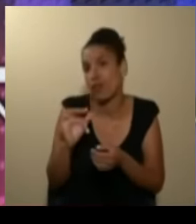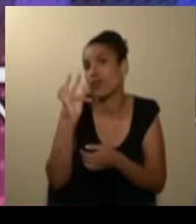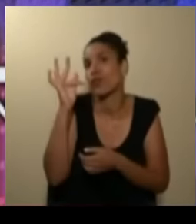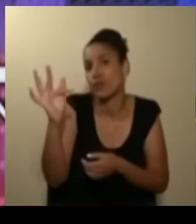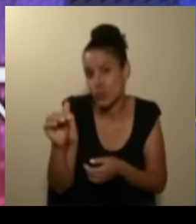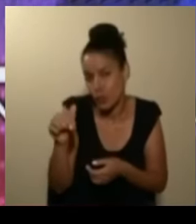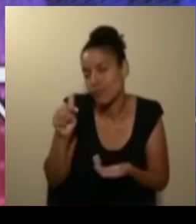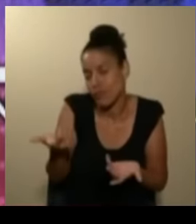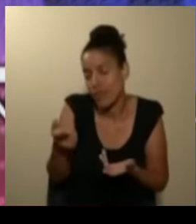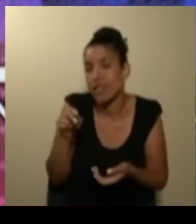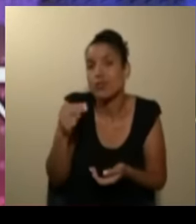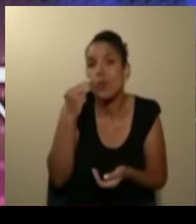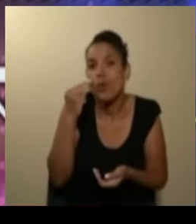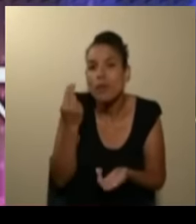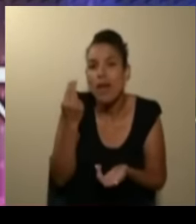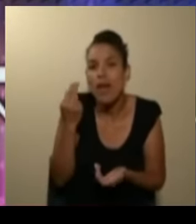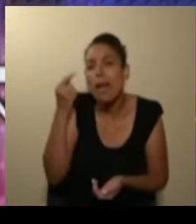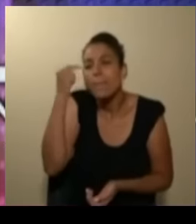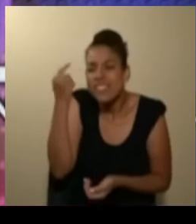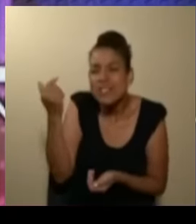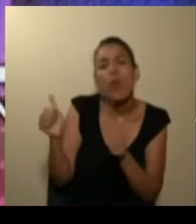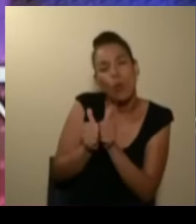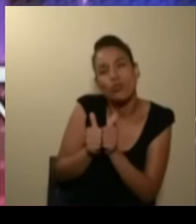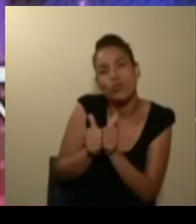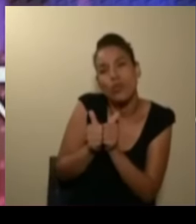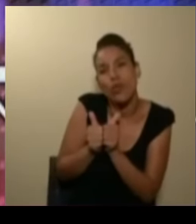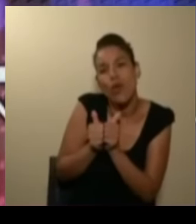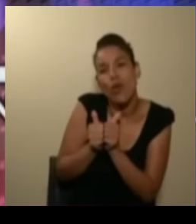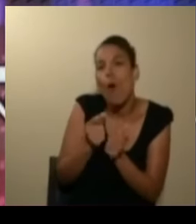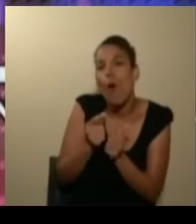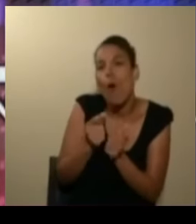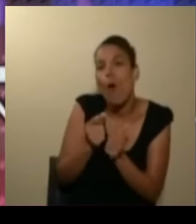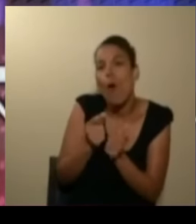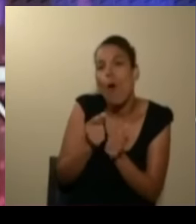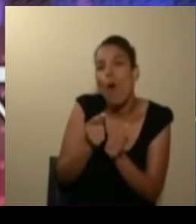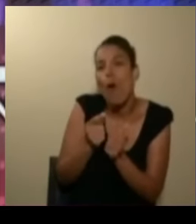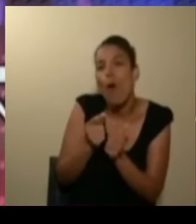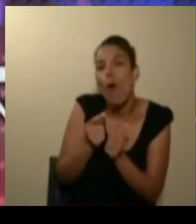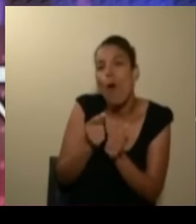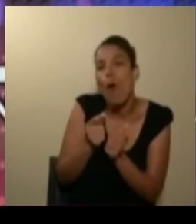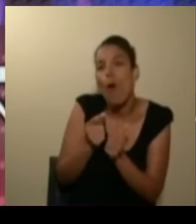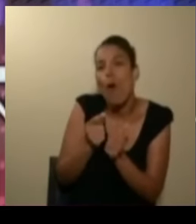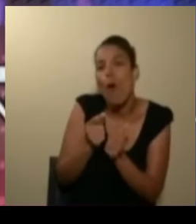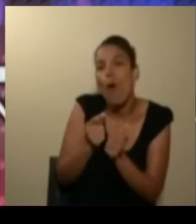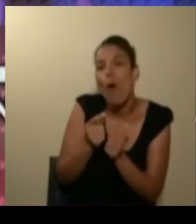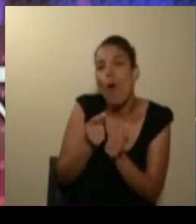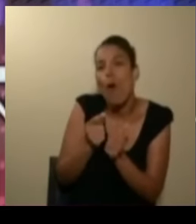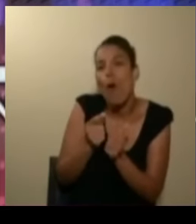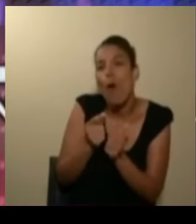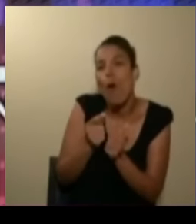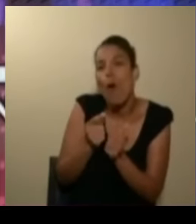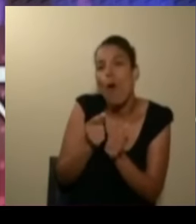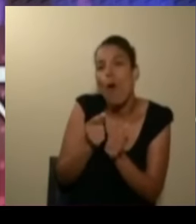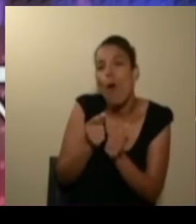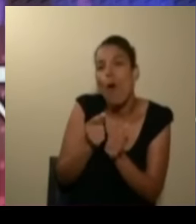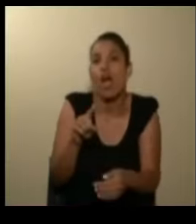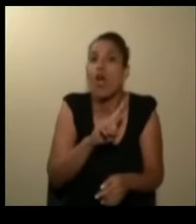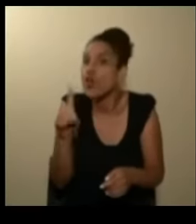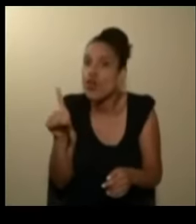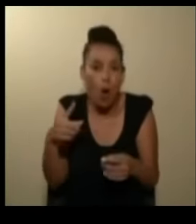un problema. Pensemos juntos, claro que sí, políticas de largo plazo, ¿verdad? No con la miopía fiscal de